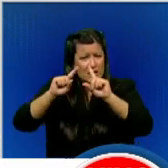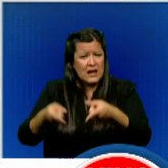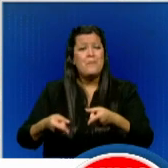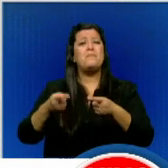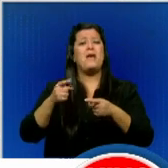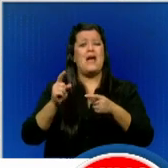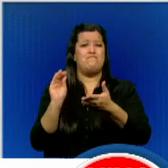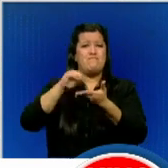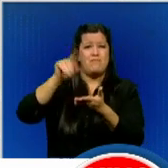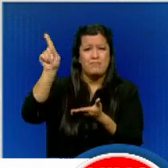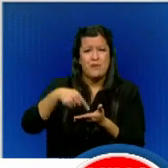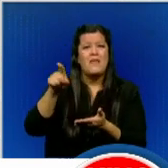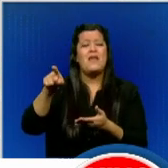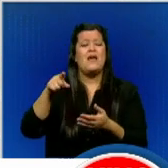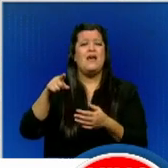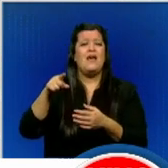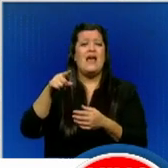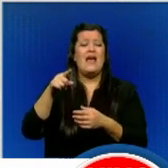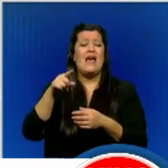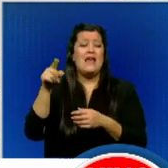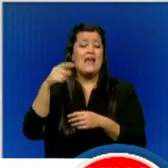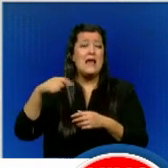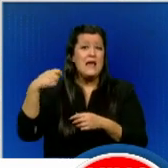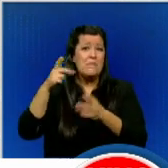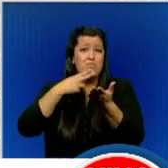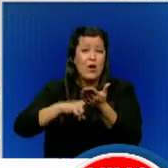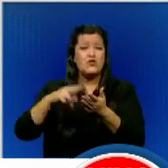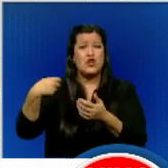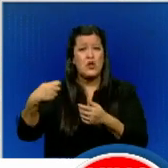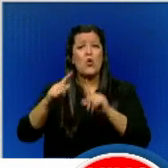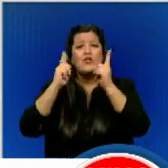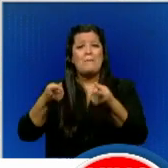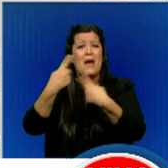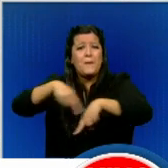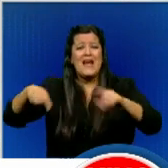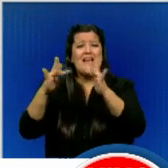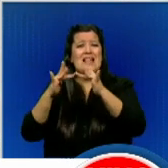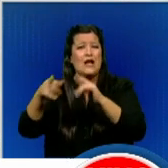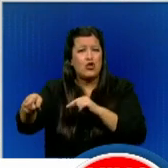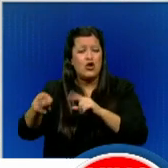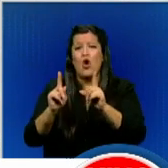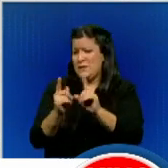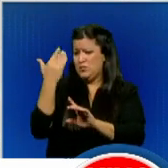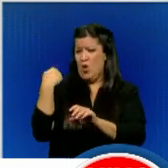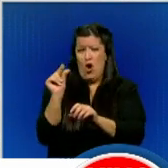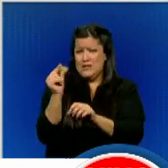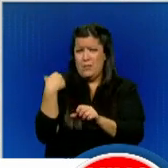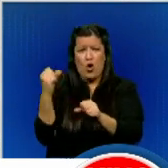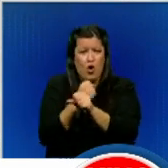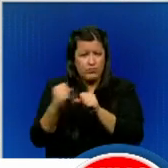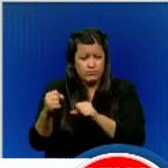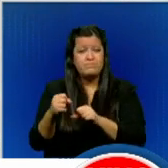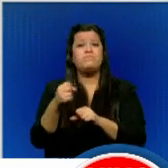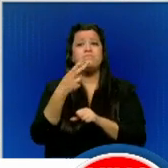bomberil que ya tienen los impuestos al seguro 15 impuestos internos a bienes electrónicos los votamos también hace muy poco